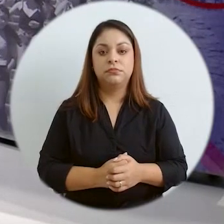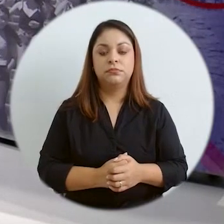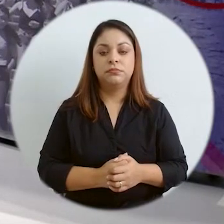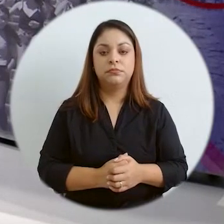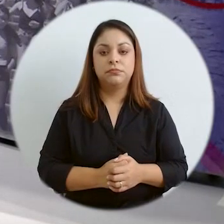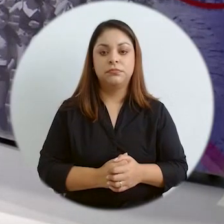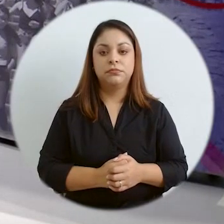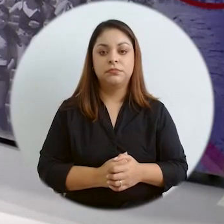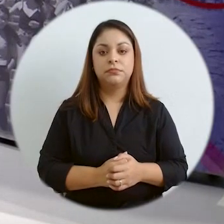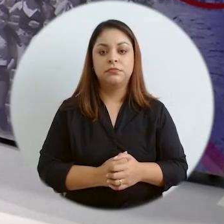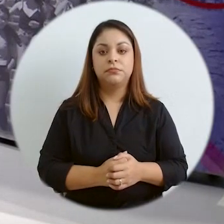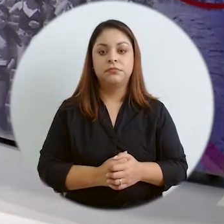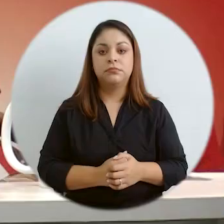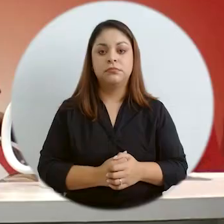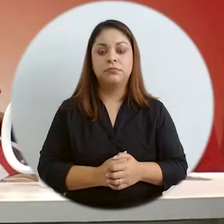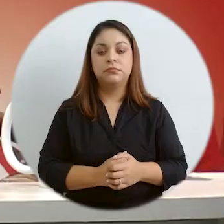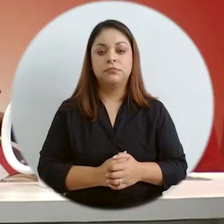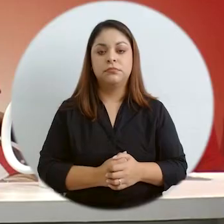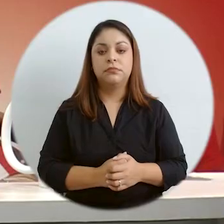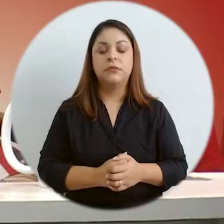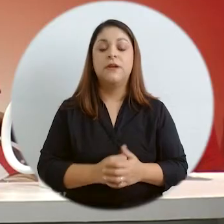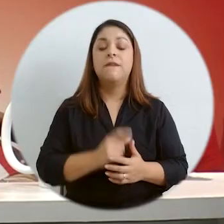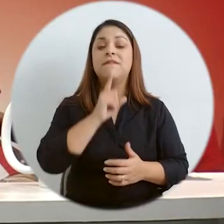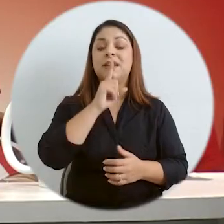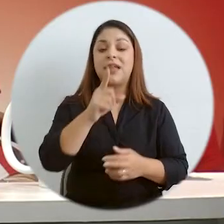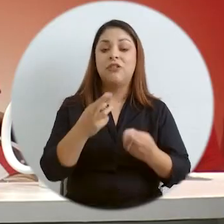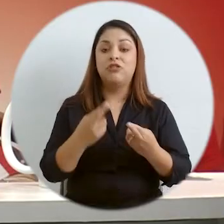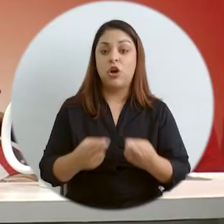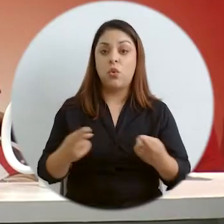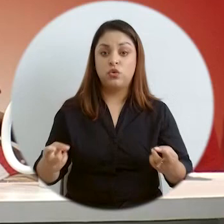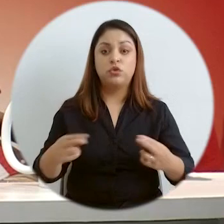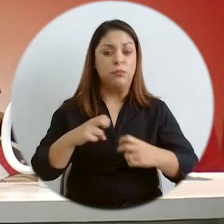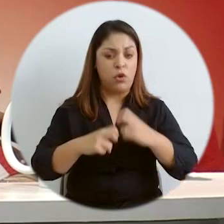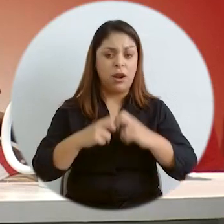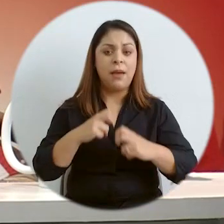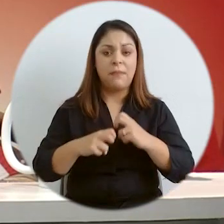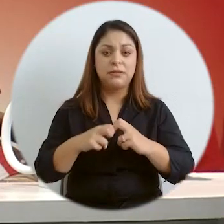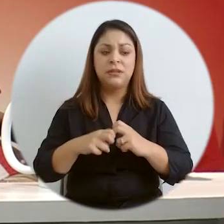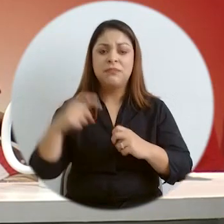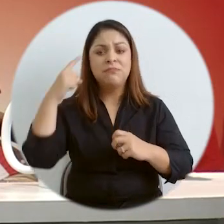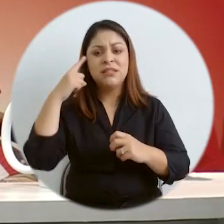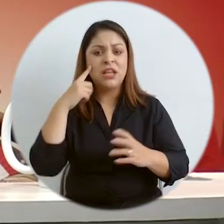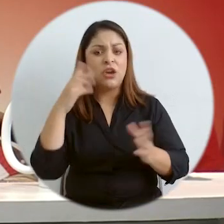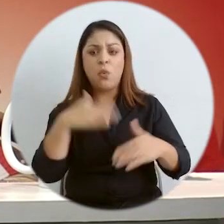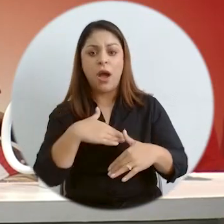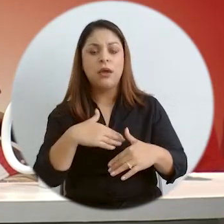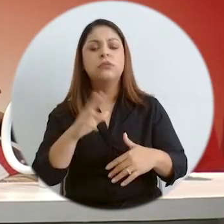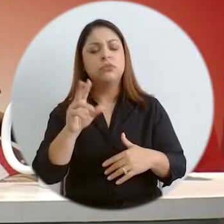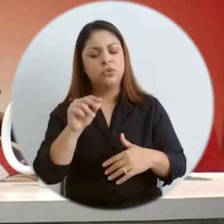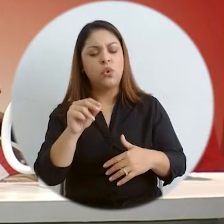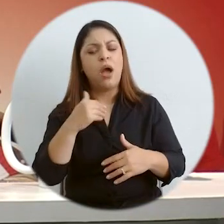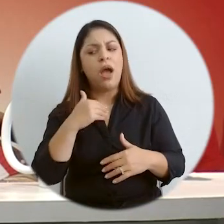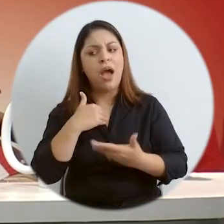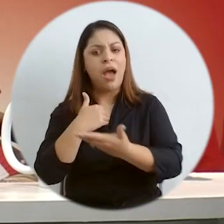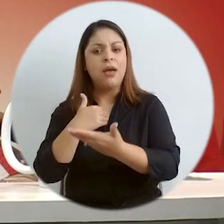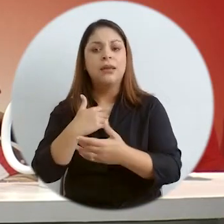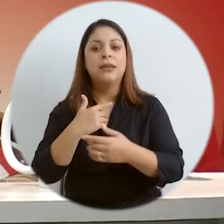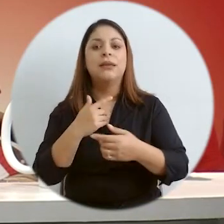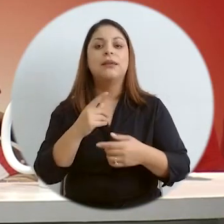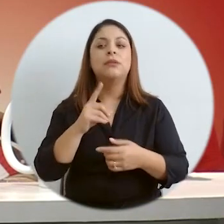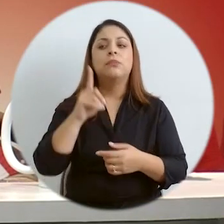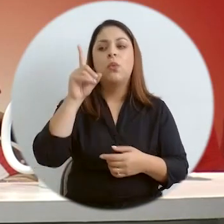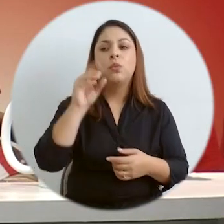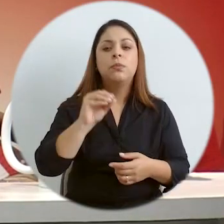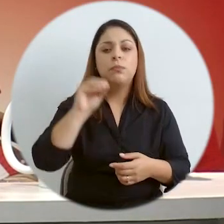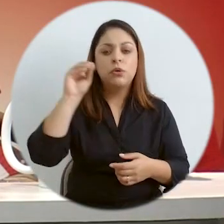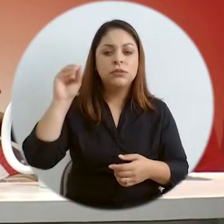¿cierto? Entonces, esos recursos no es que no existan, convivimos con el 1% más, allá en Guanacaste convivimos con el